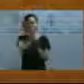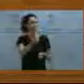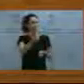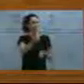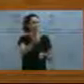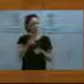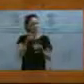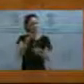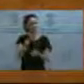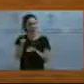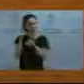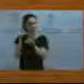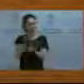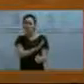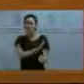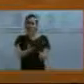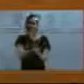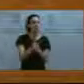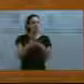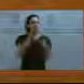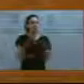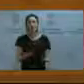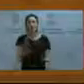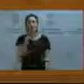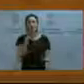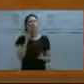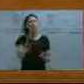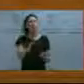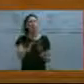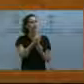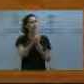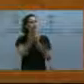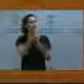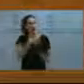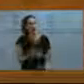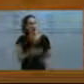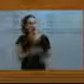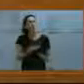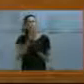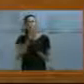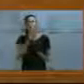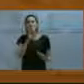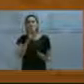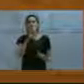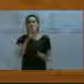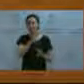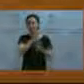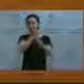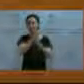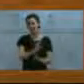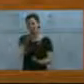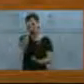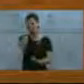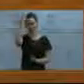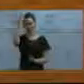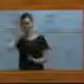prioridades. Manifiesta su concepción de la realidad, que en ocasiones tiene más que ver con el imaginario interesado de quien lo